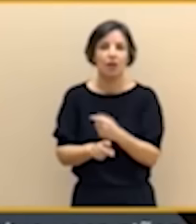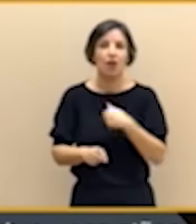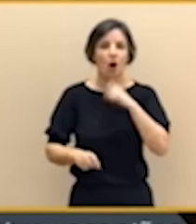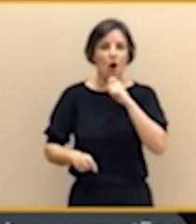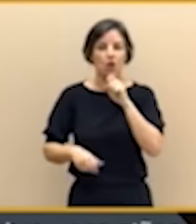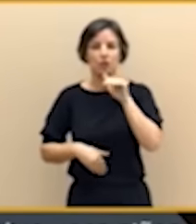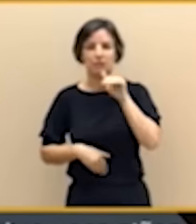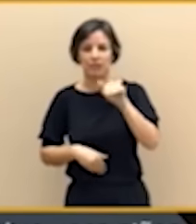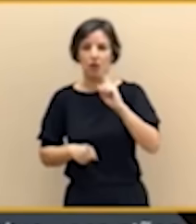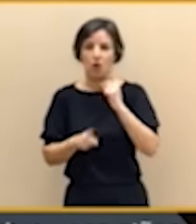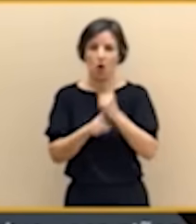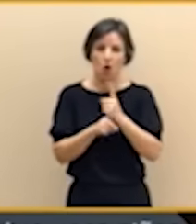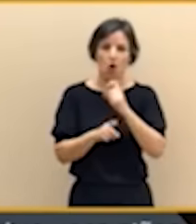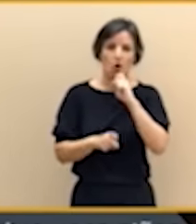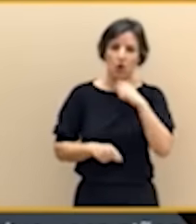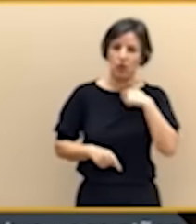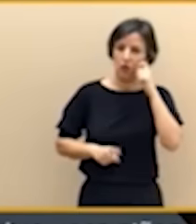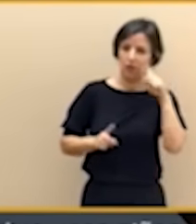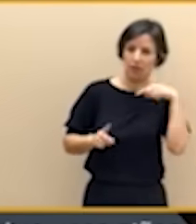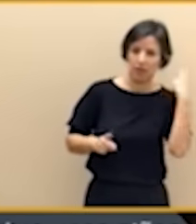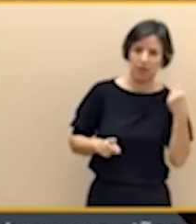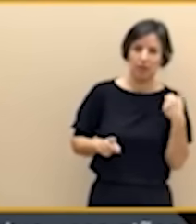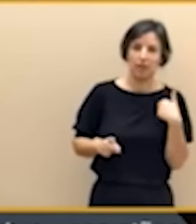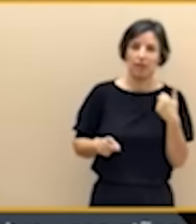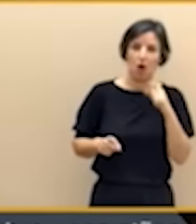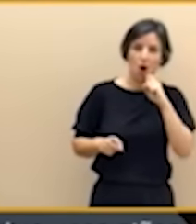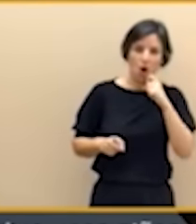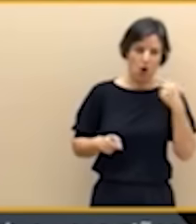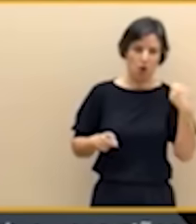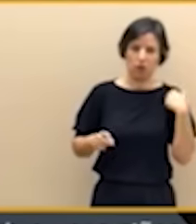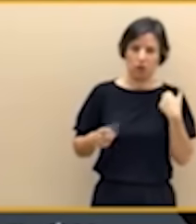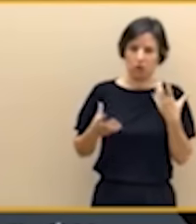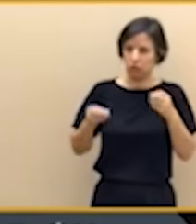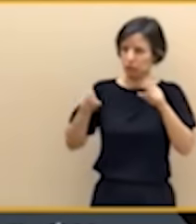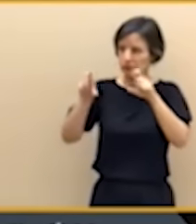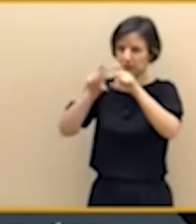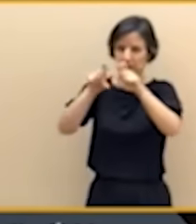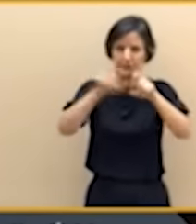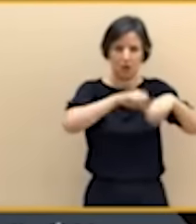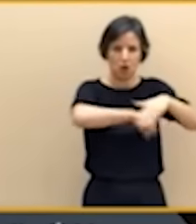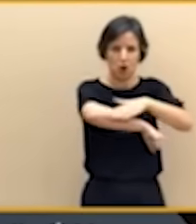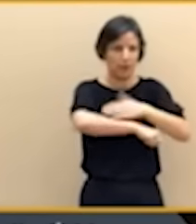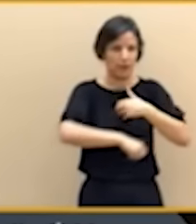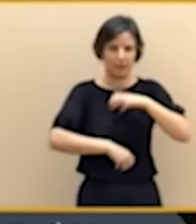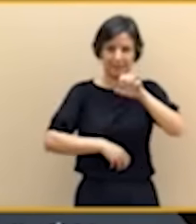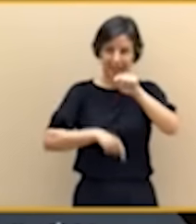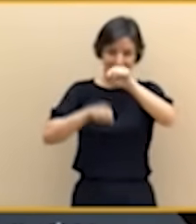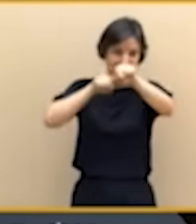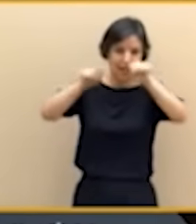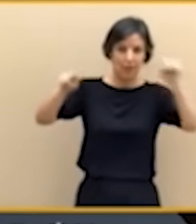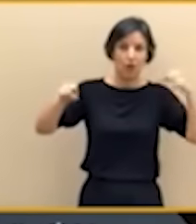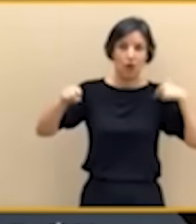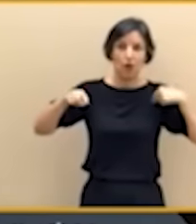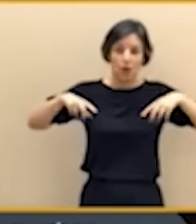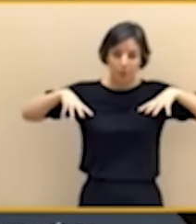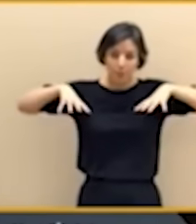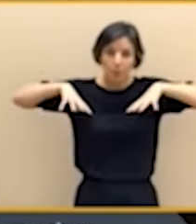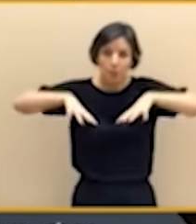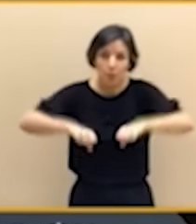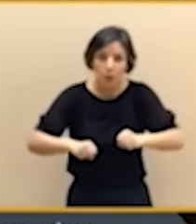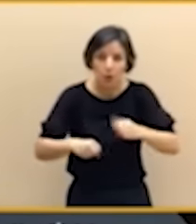gobiernos de este Estado entraron de la mano del Partido Popular y el señor Feijóo. Y ahí